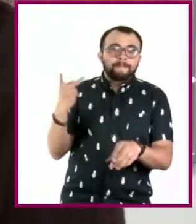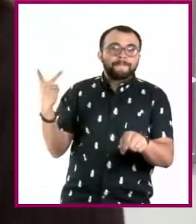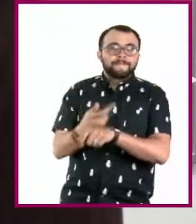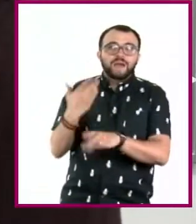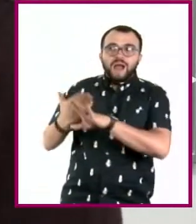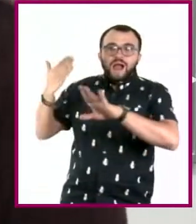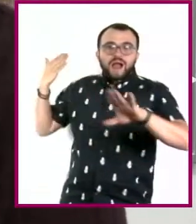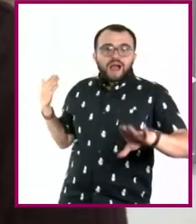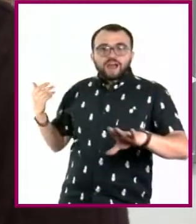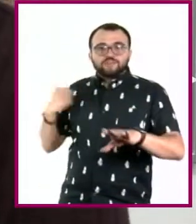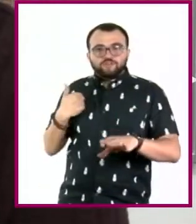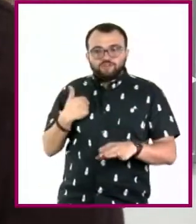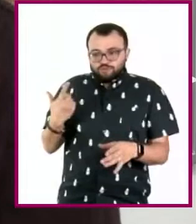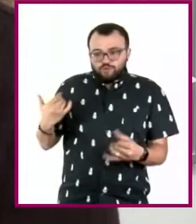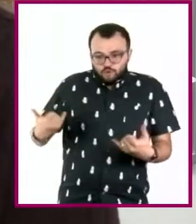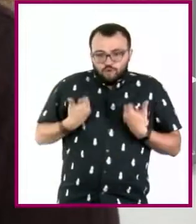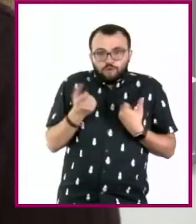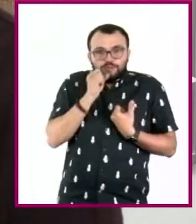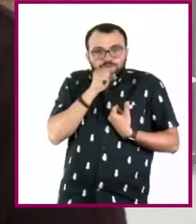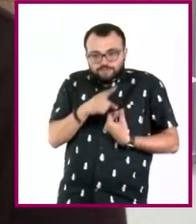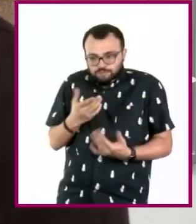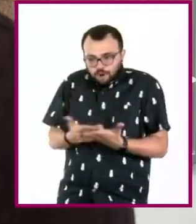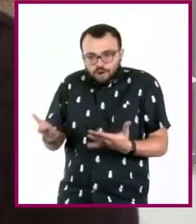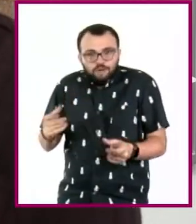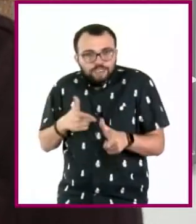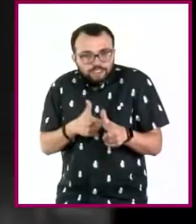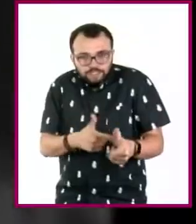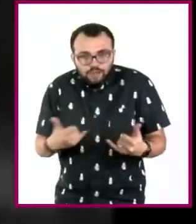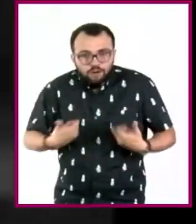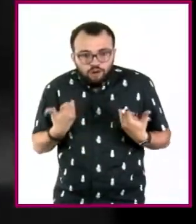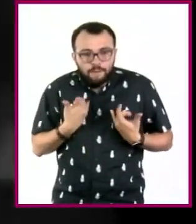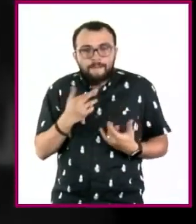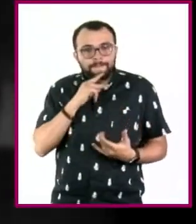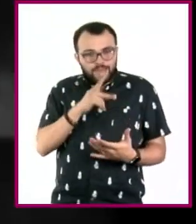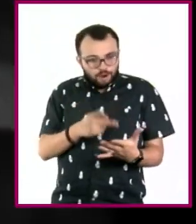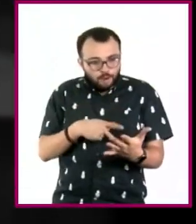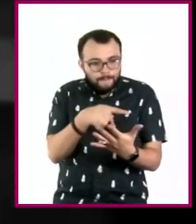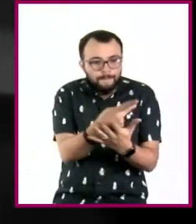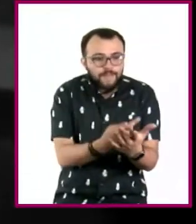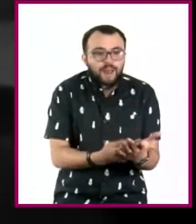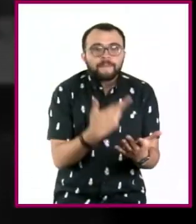que fueron o que siguen siendo y plantean mejores opciones? También me